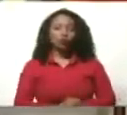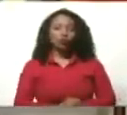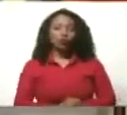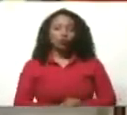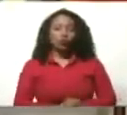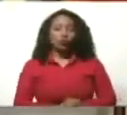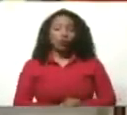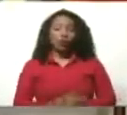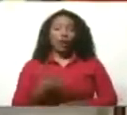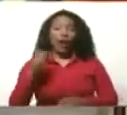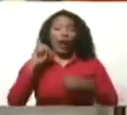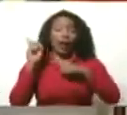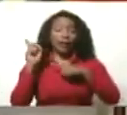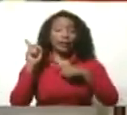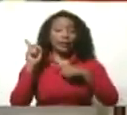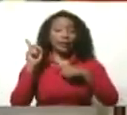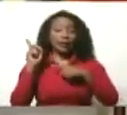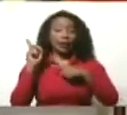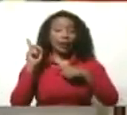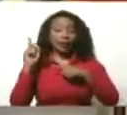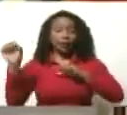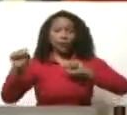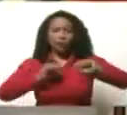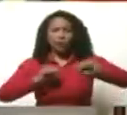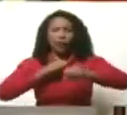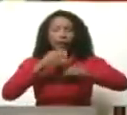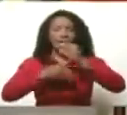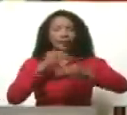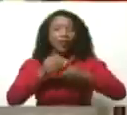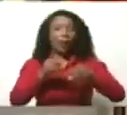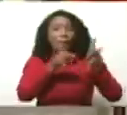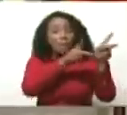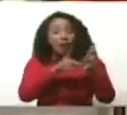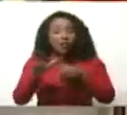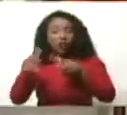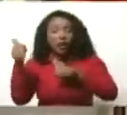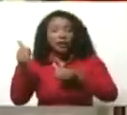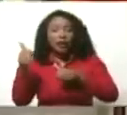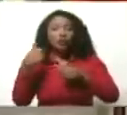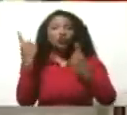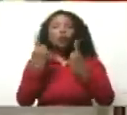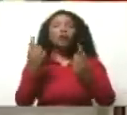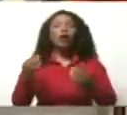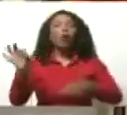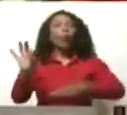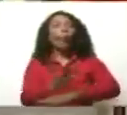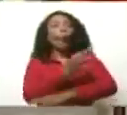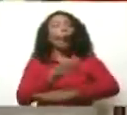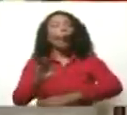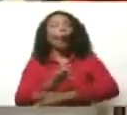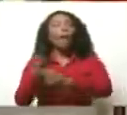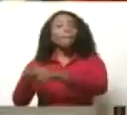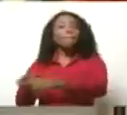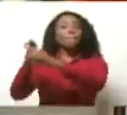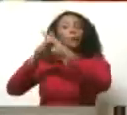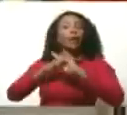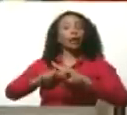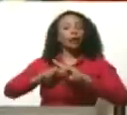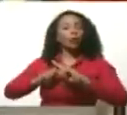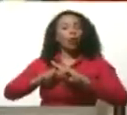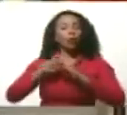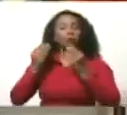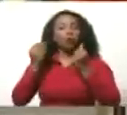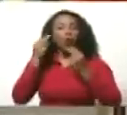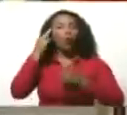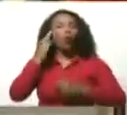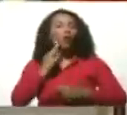Recordamos que esta operación fraudulenta consistió en la simulación de un préstamo en bolívares